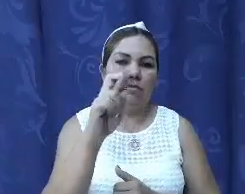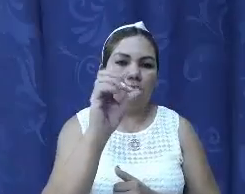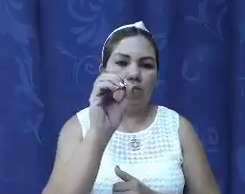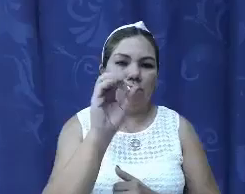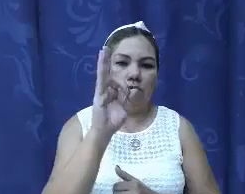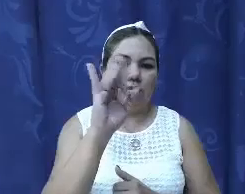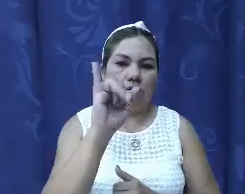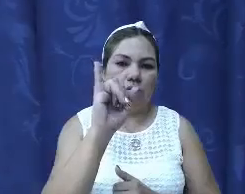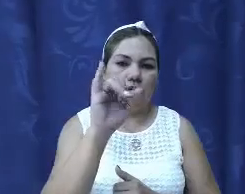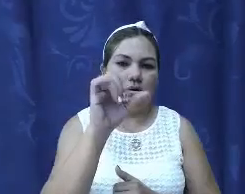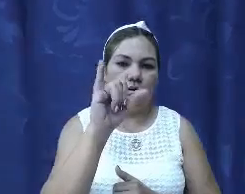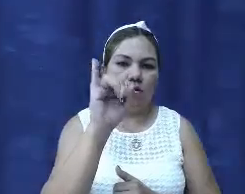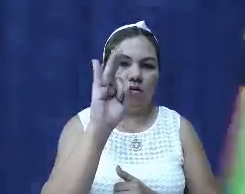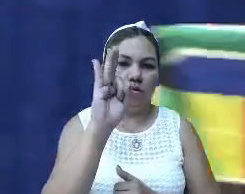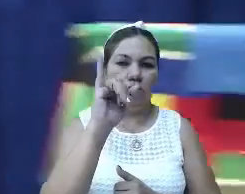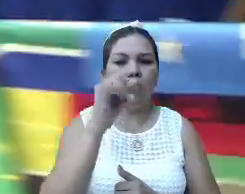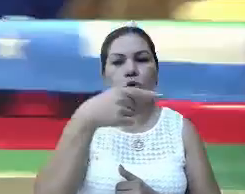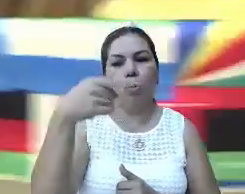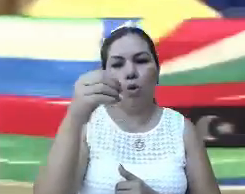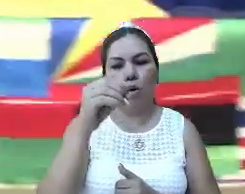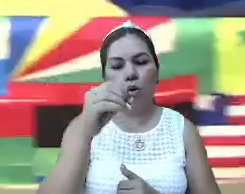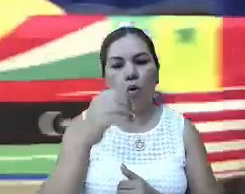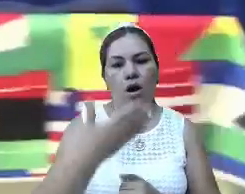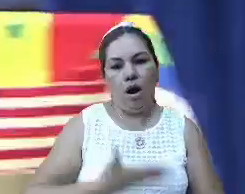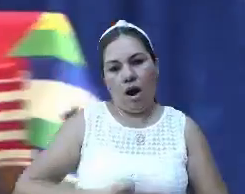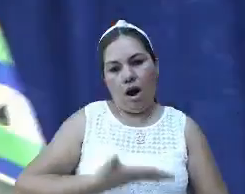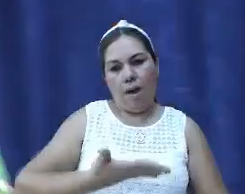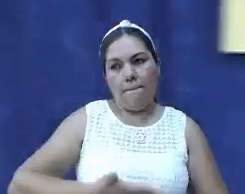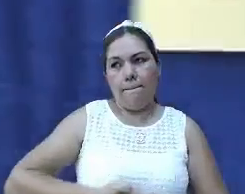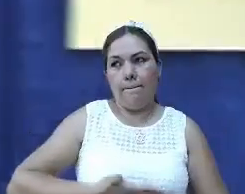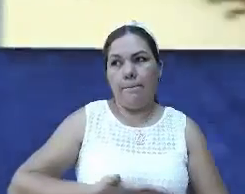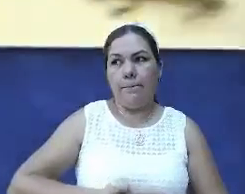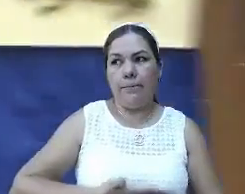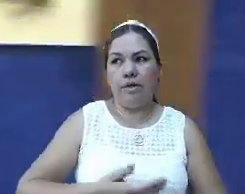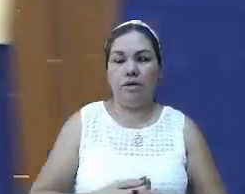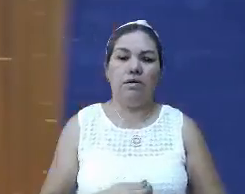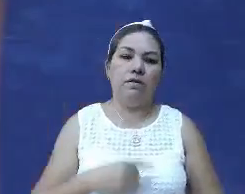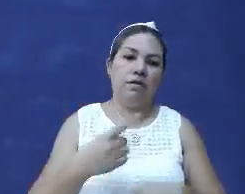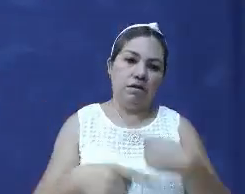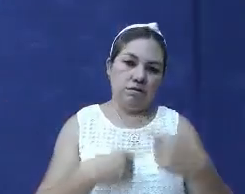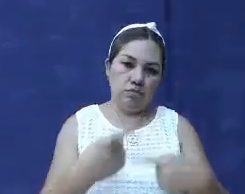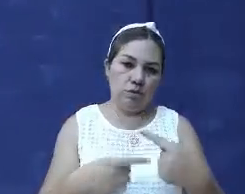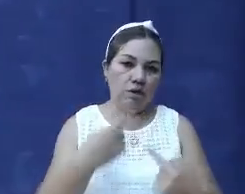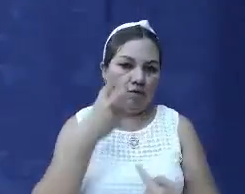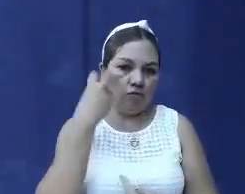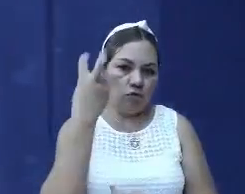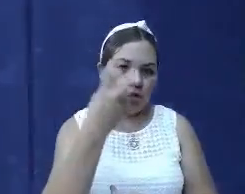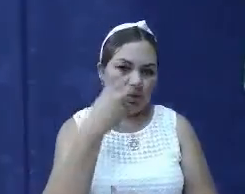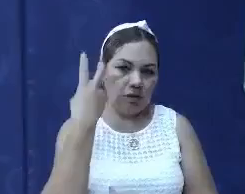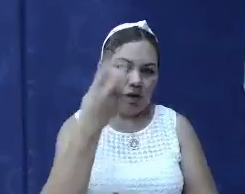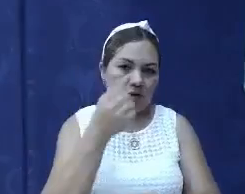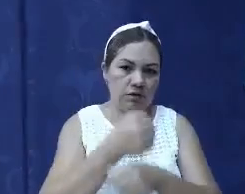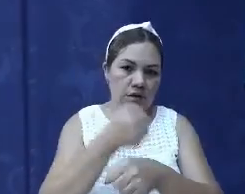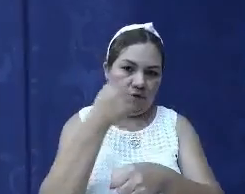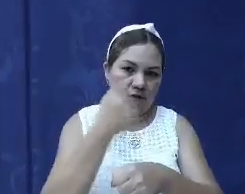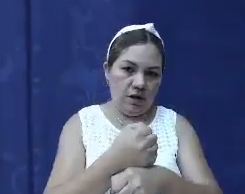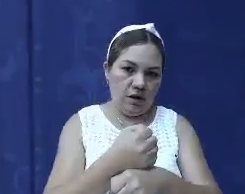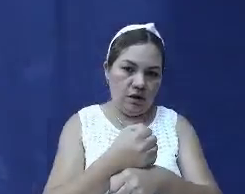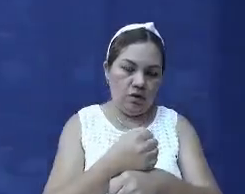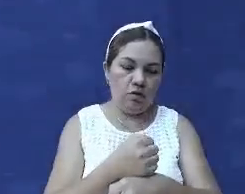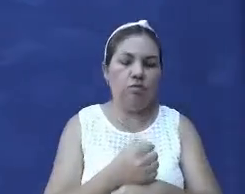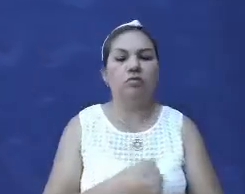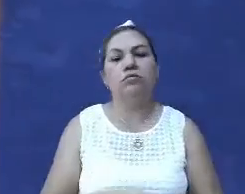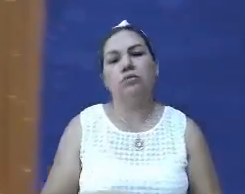buscar trabajo en un lugar. Y había un criador de cerdo, de chancho. Y este criador de cerdo le